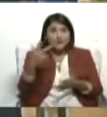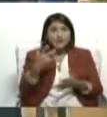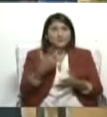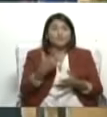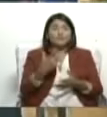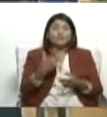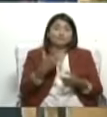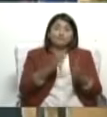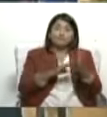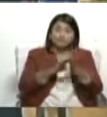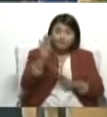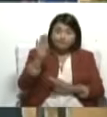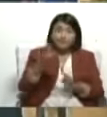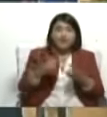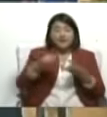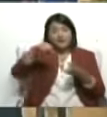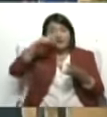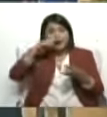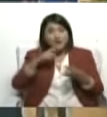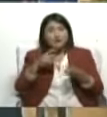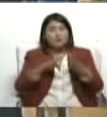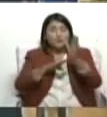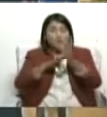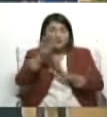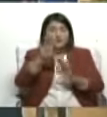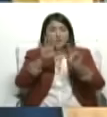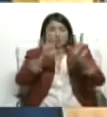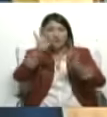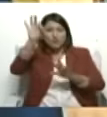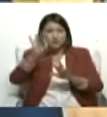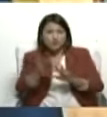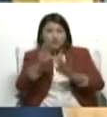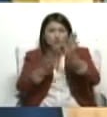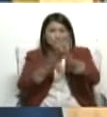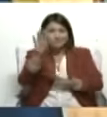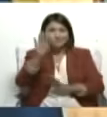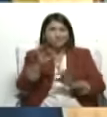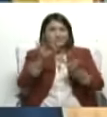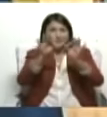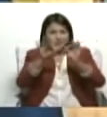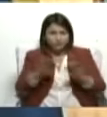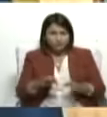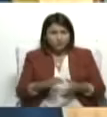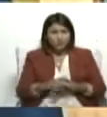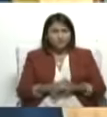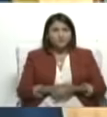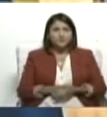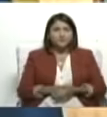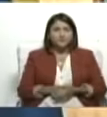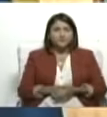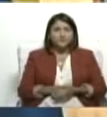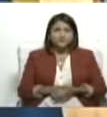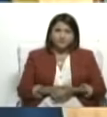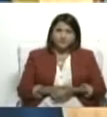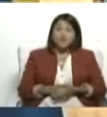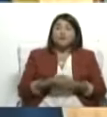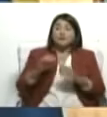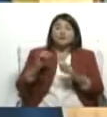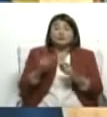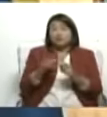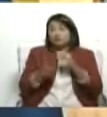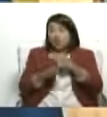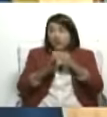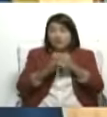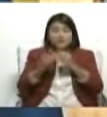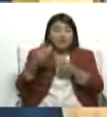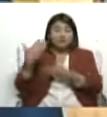año todo indica que vamos a crecer sobre el 8%, con sanción. Ninguna de las sanciones han sido levantadas contra Venezuela y